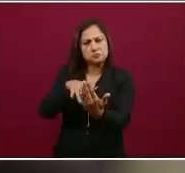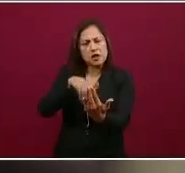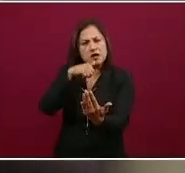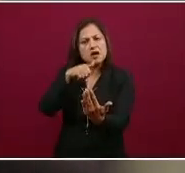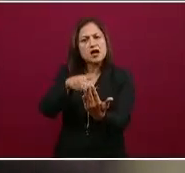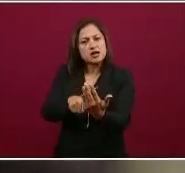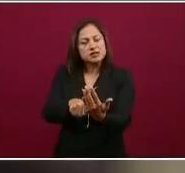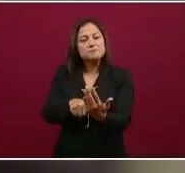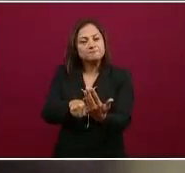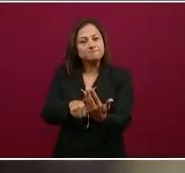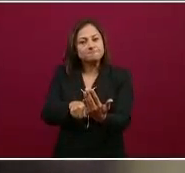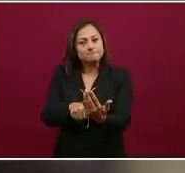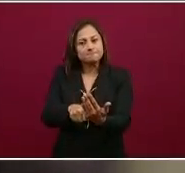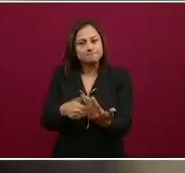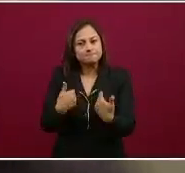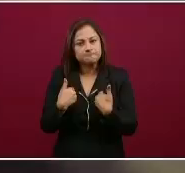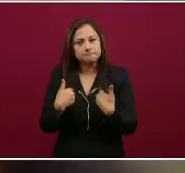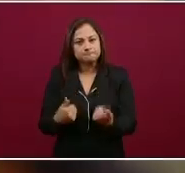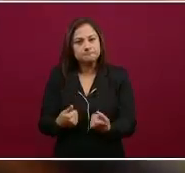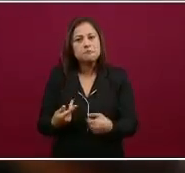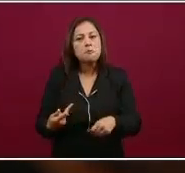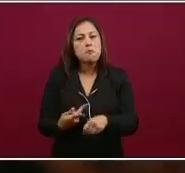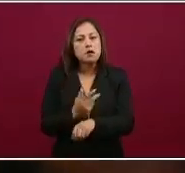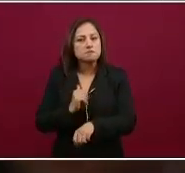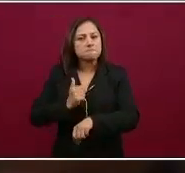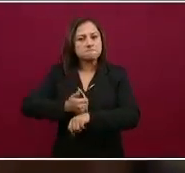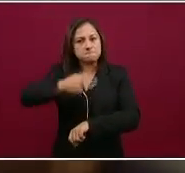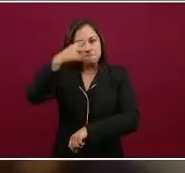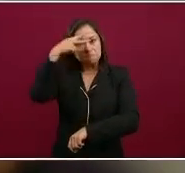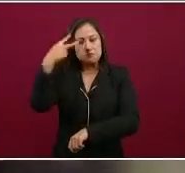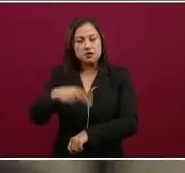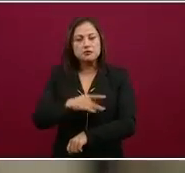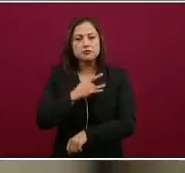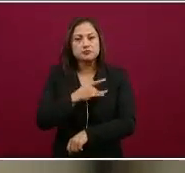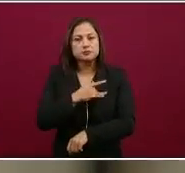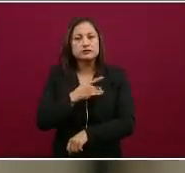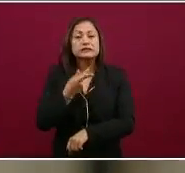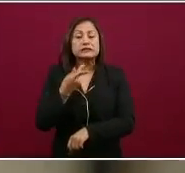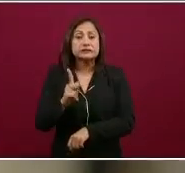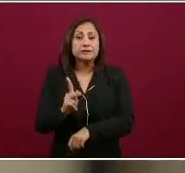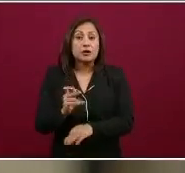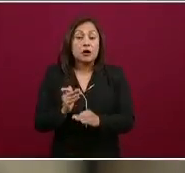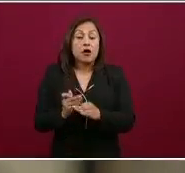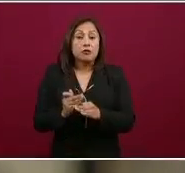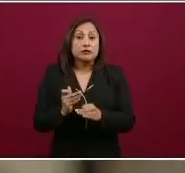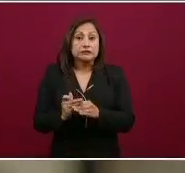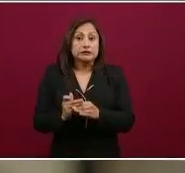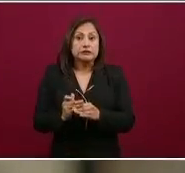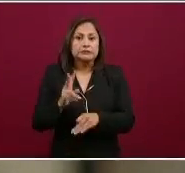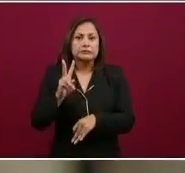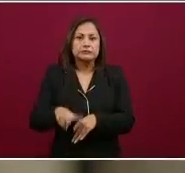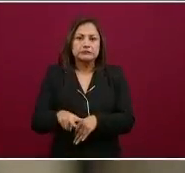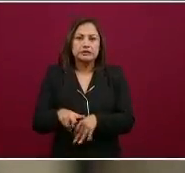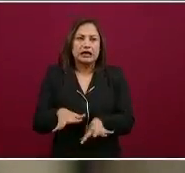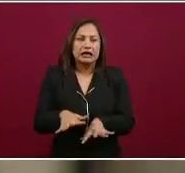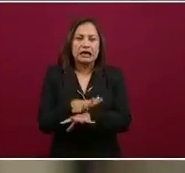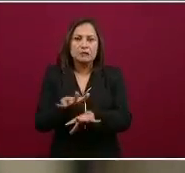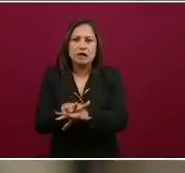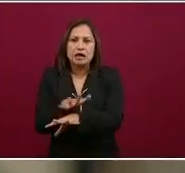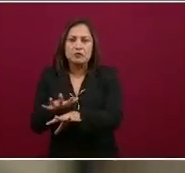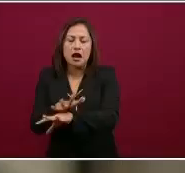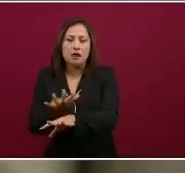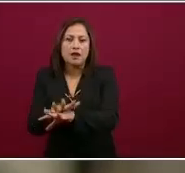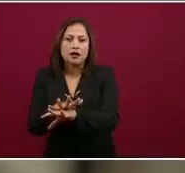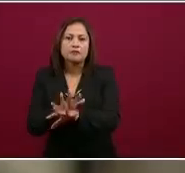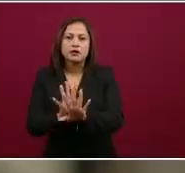pero en estos tiempos modernos las cosas cambian minuto a minuto. ¿Qué tenemos ahorita que amanece?